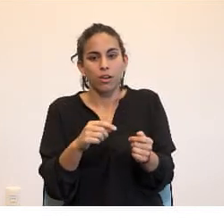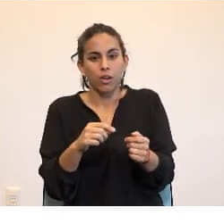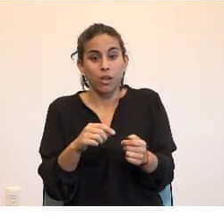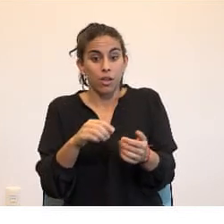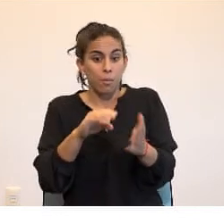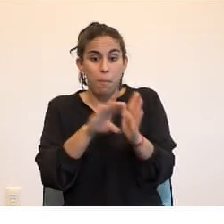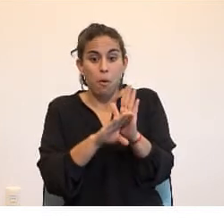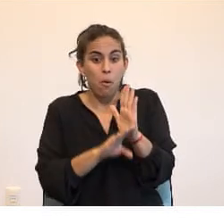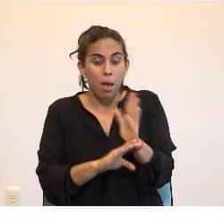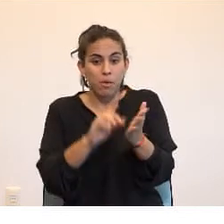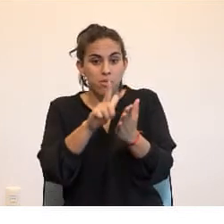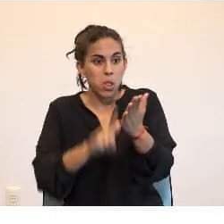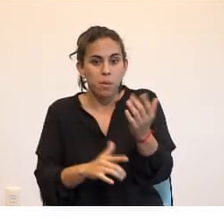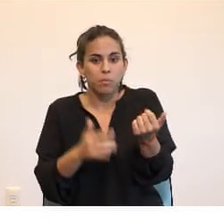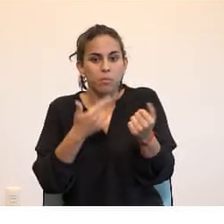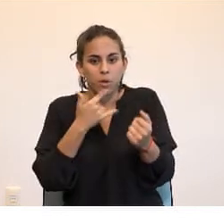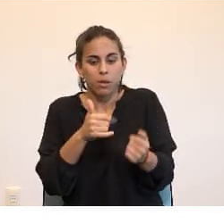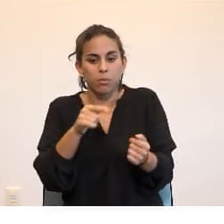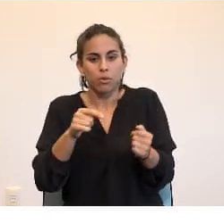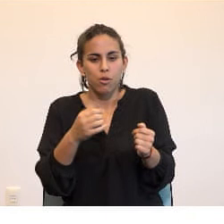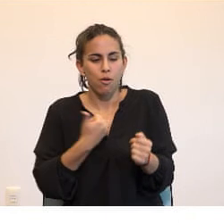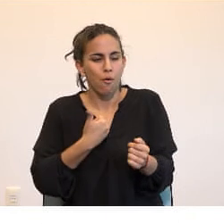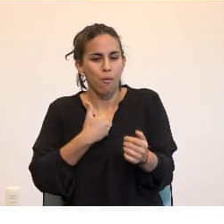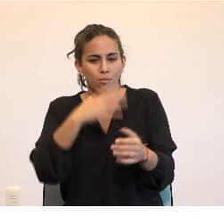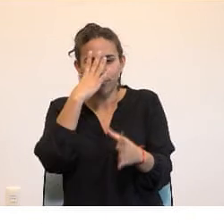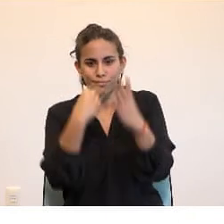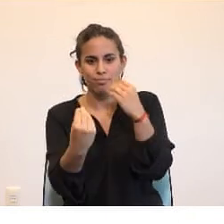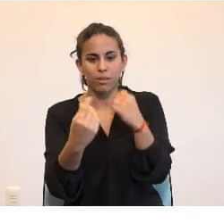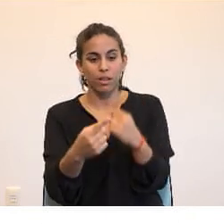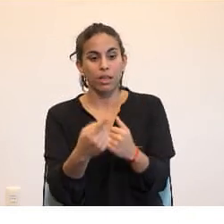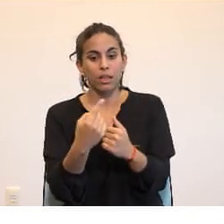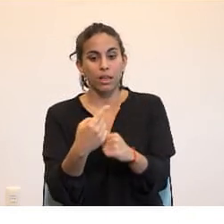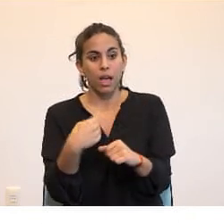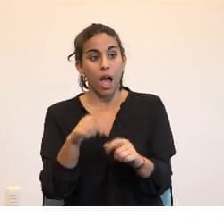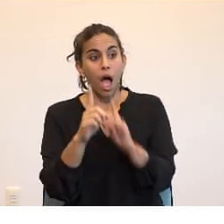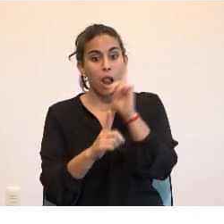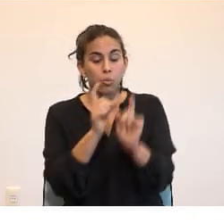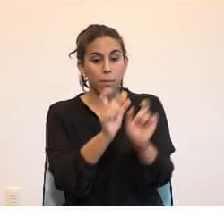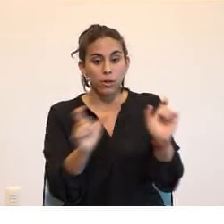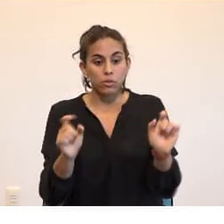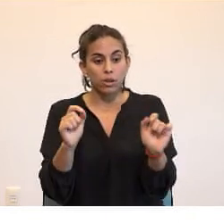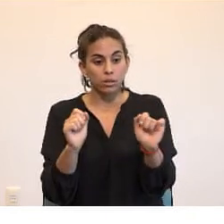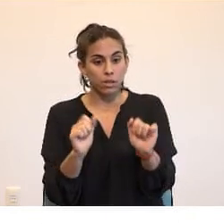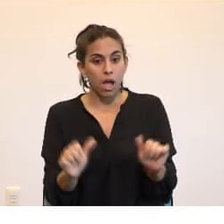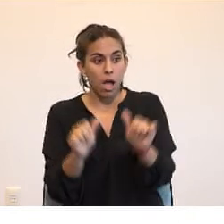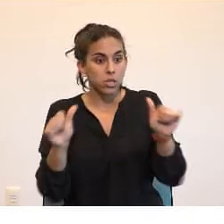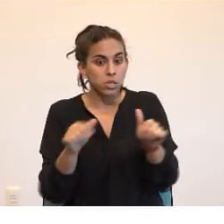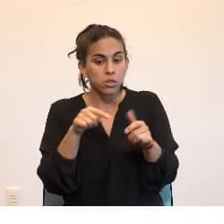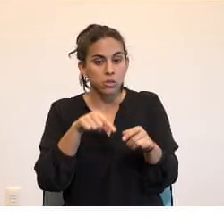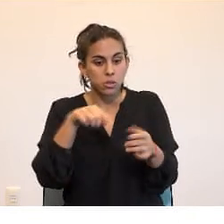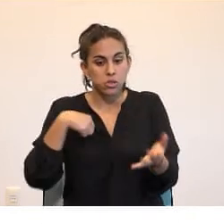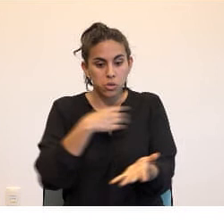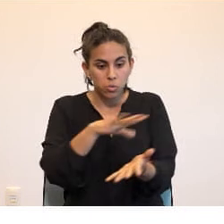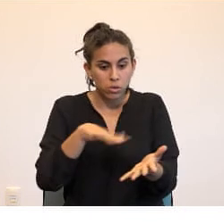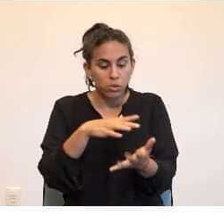donde hay titulares trampa que buscan cómo engancharnos. Y hay gente que ha empezado a crear, a partir de esa situación,